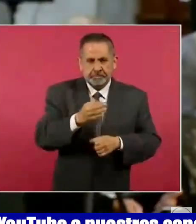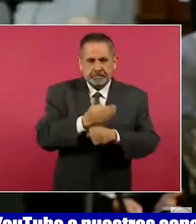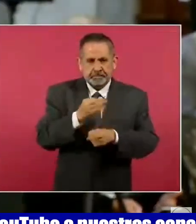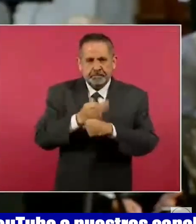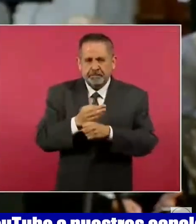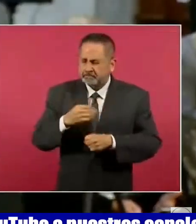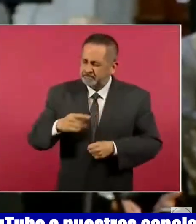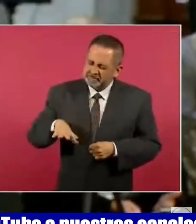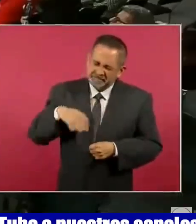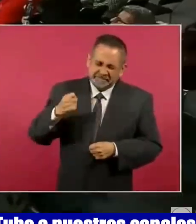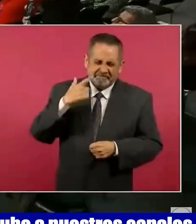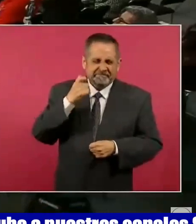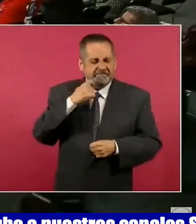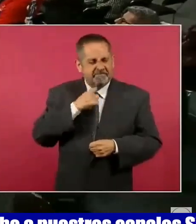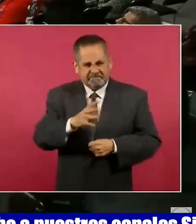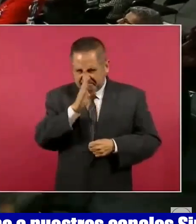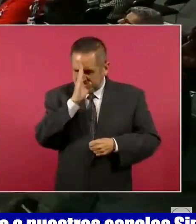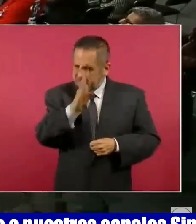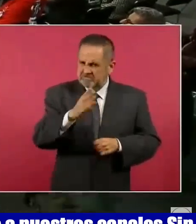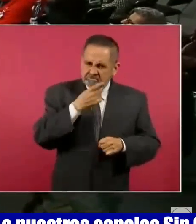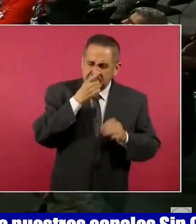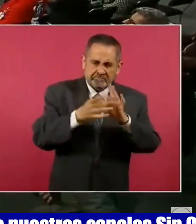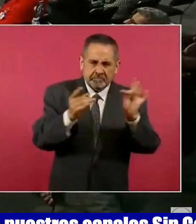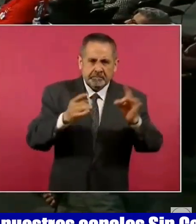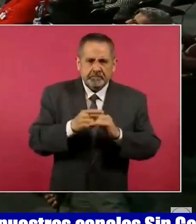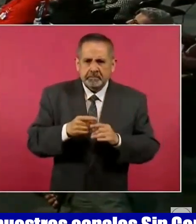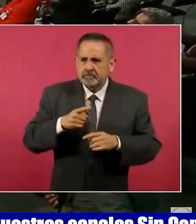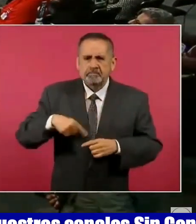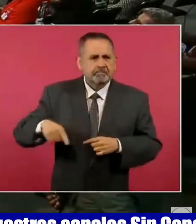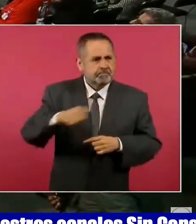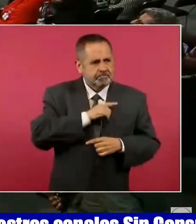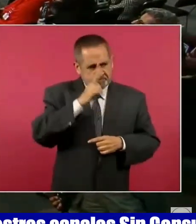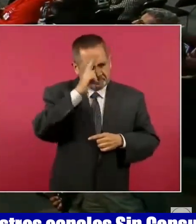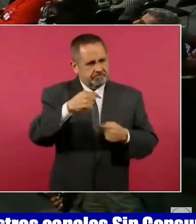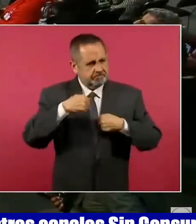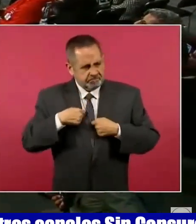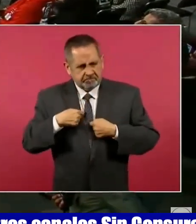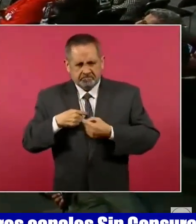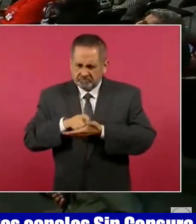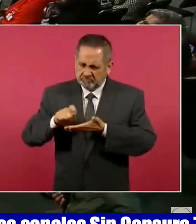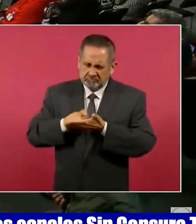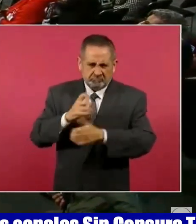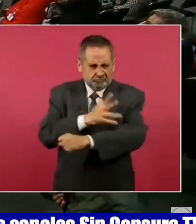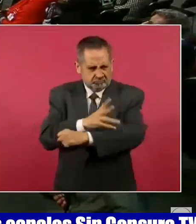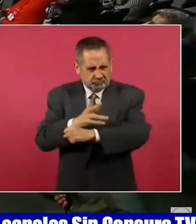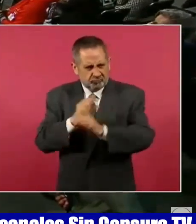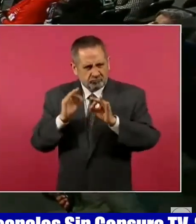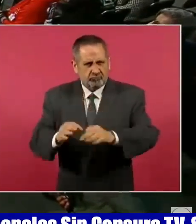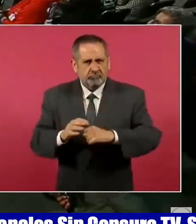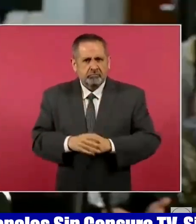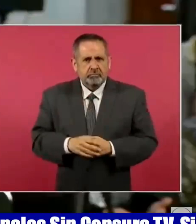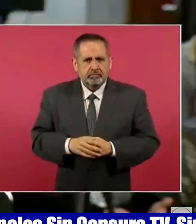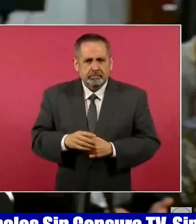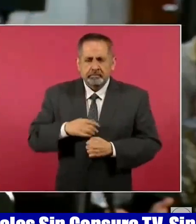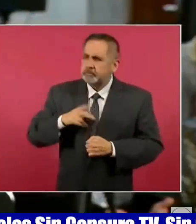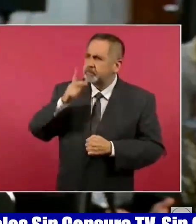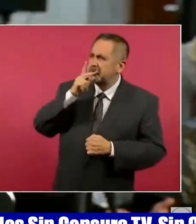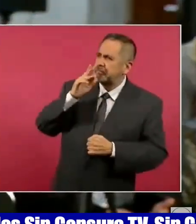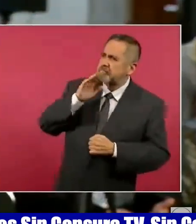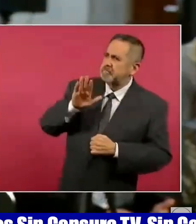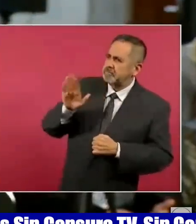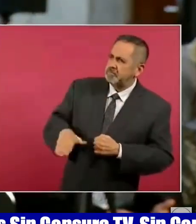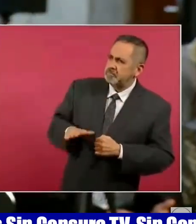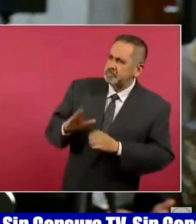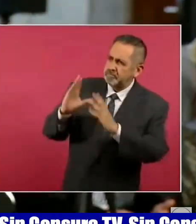de la conferencia de prensa mañanera, que en algún momento estuvo en el equipo de Pedro Ferriz de Conn y